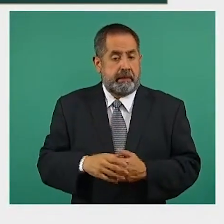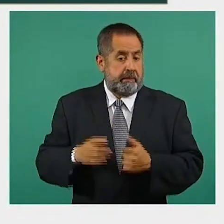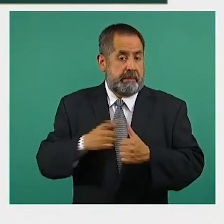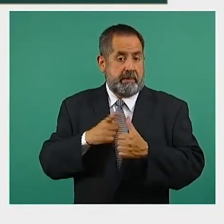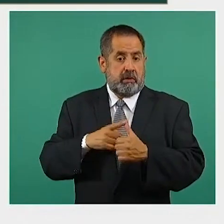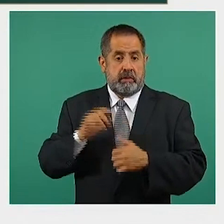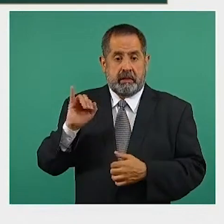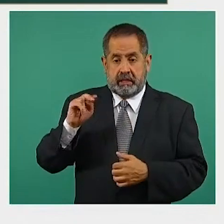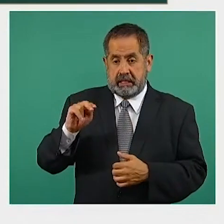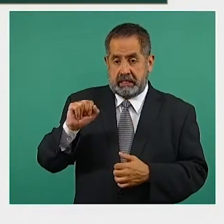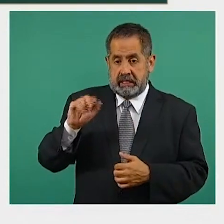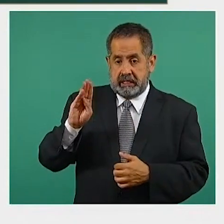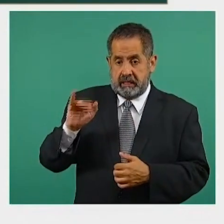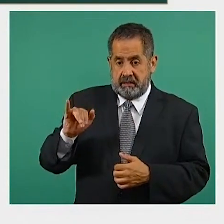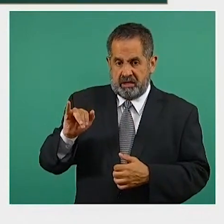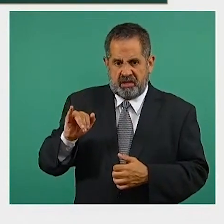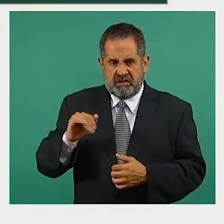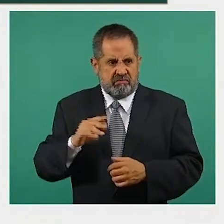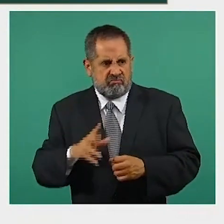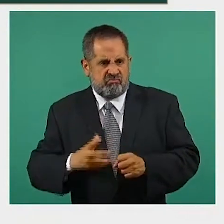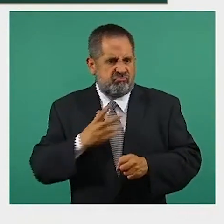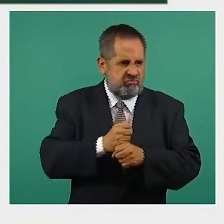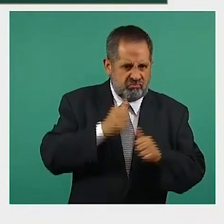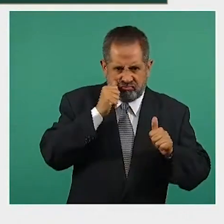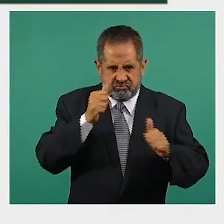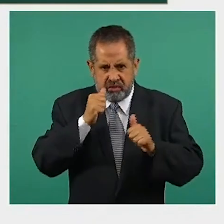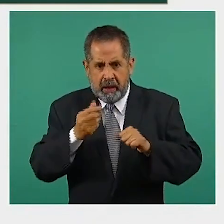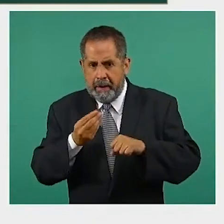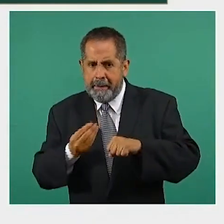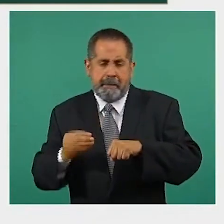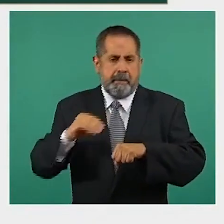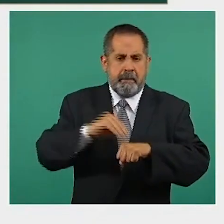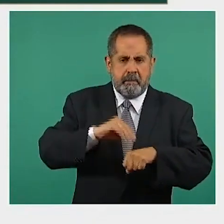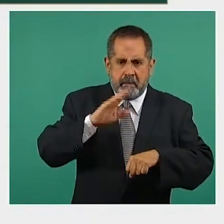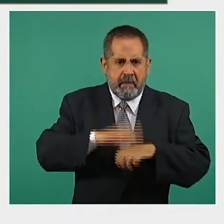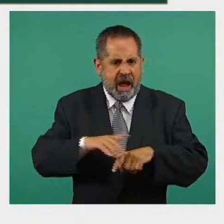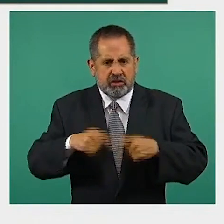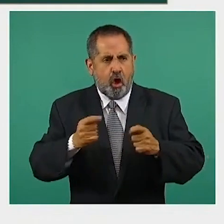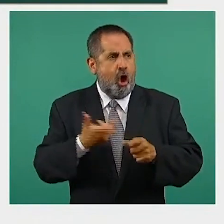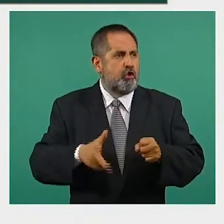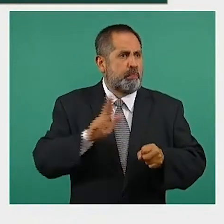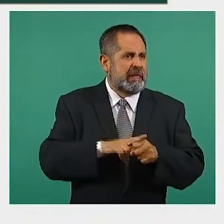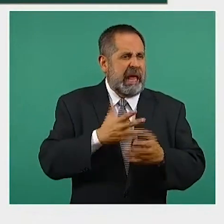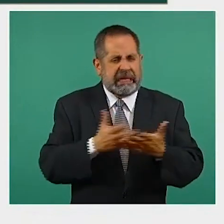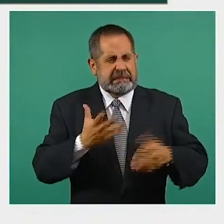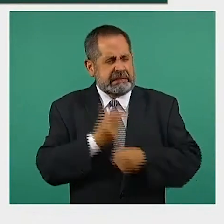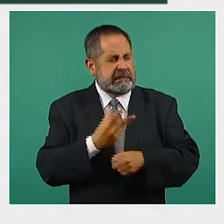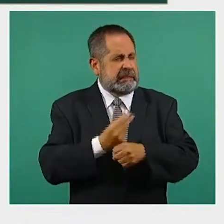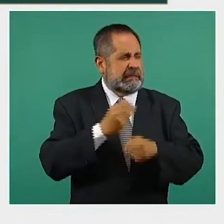lugar, el INSABI fortaleció la atención médica mediante el incremento de la capacidad hospitalaria para la atención